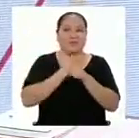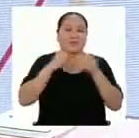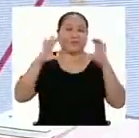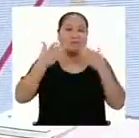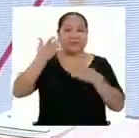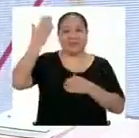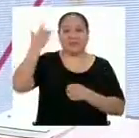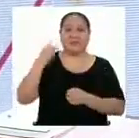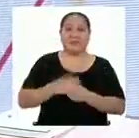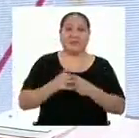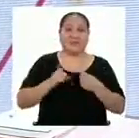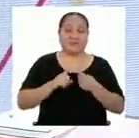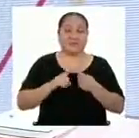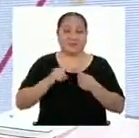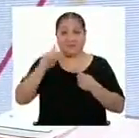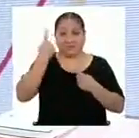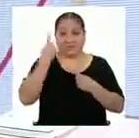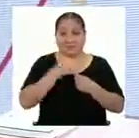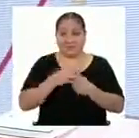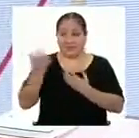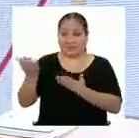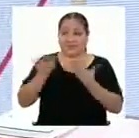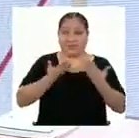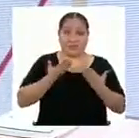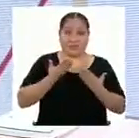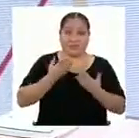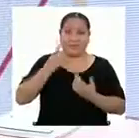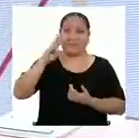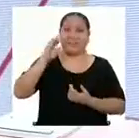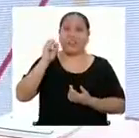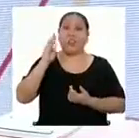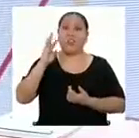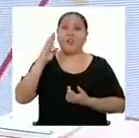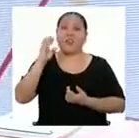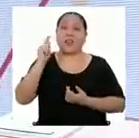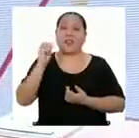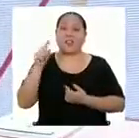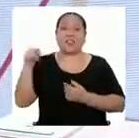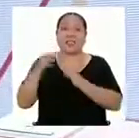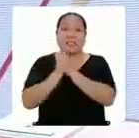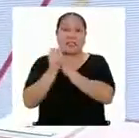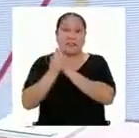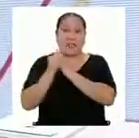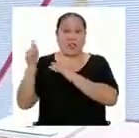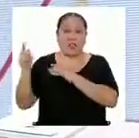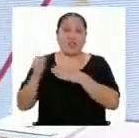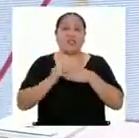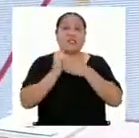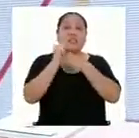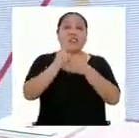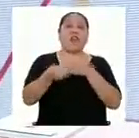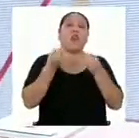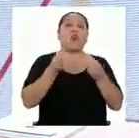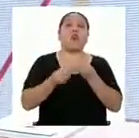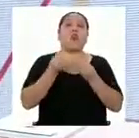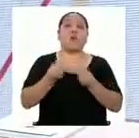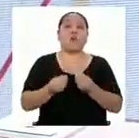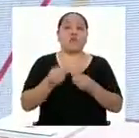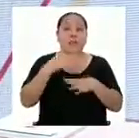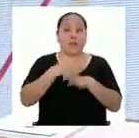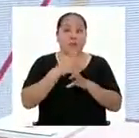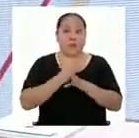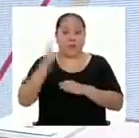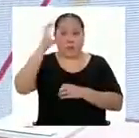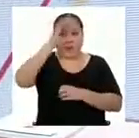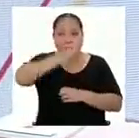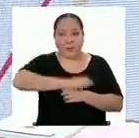pasada. Primero, recibimos al experto Roberto Brañez, quien nos orientó respecto a los criterios que debemos considerar